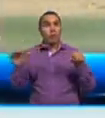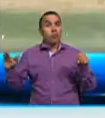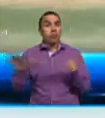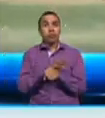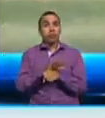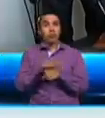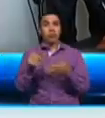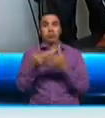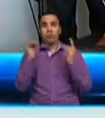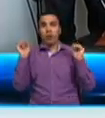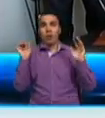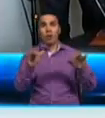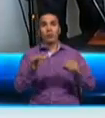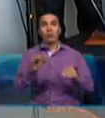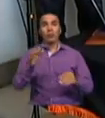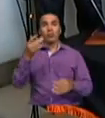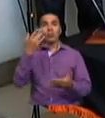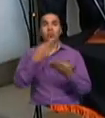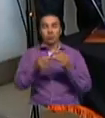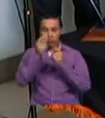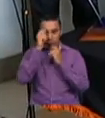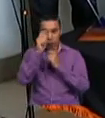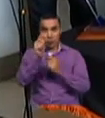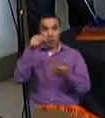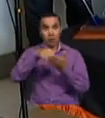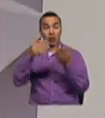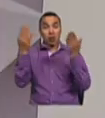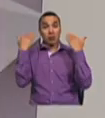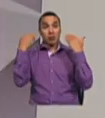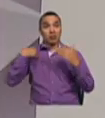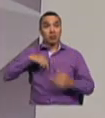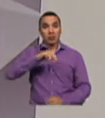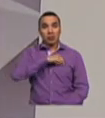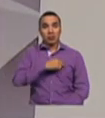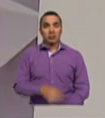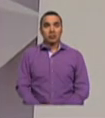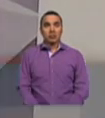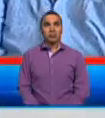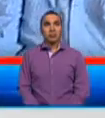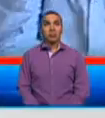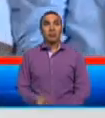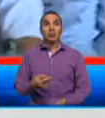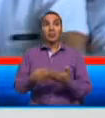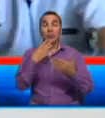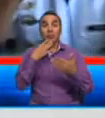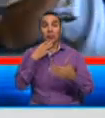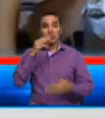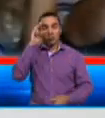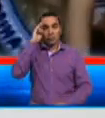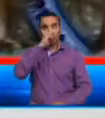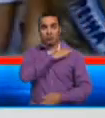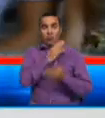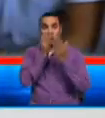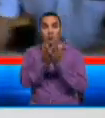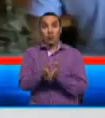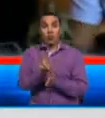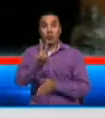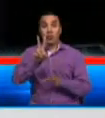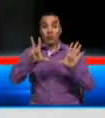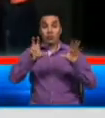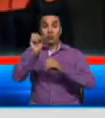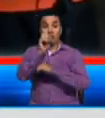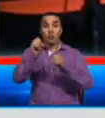todos los diamantes con motivo de homenajear la perla del pacífico el cuerpo de infantería de marina- llevará a cabo el 28 de octubre